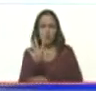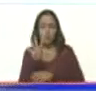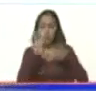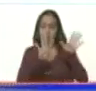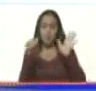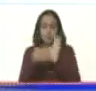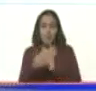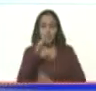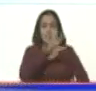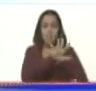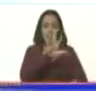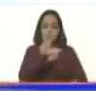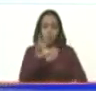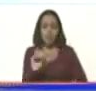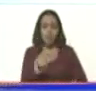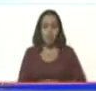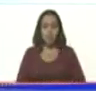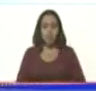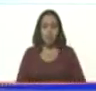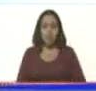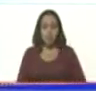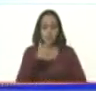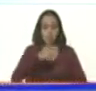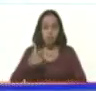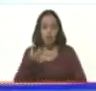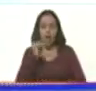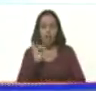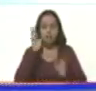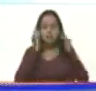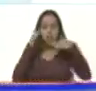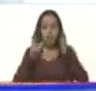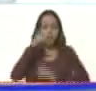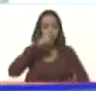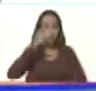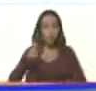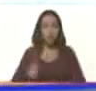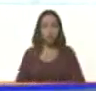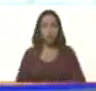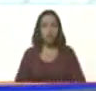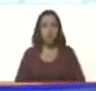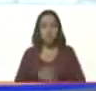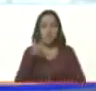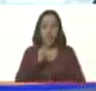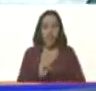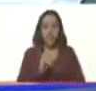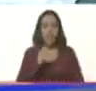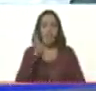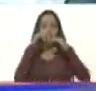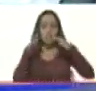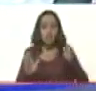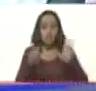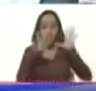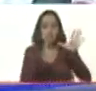779.530 casos de atención a nuestro pueblo, de los cuales se han atendido hasta el momento